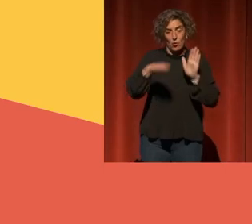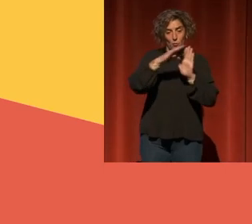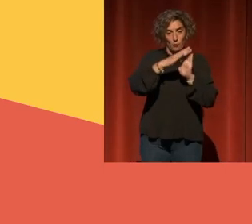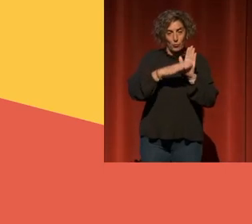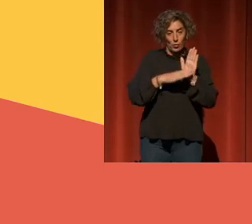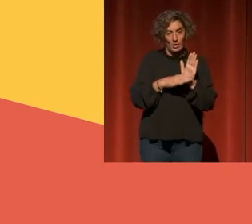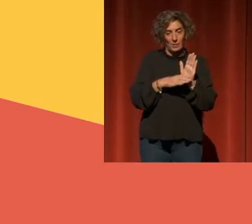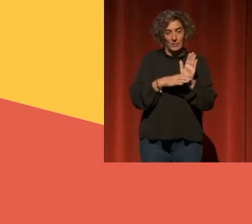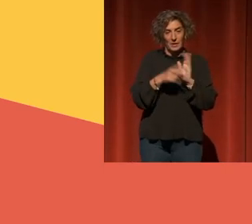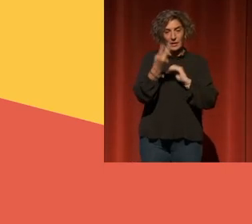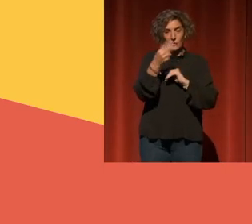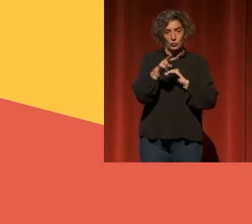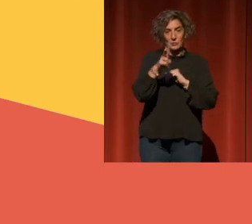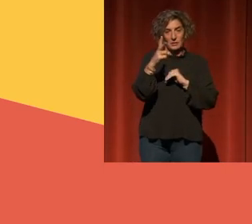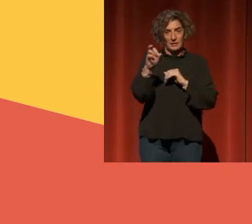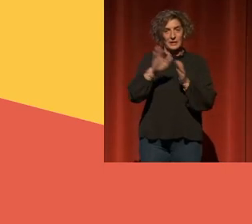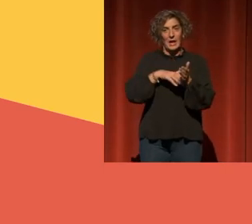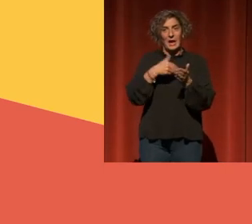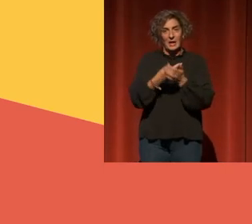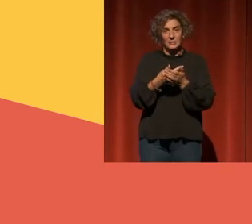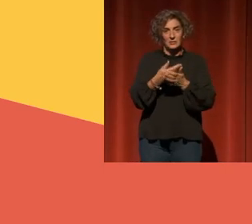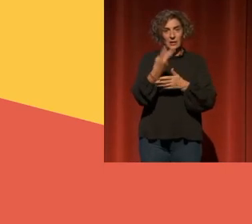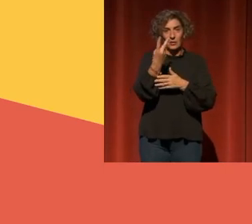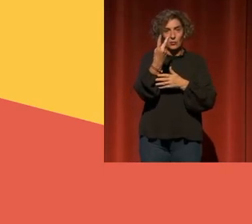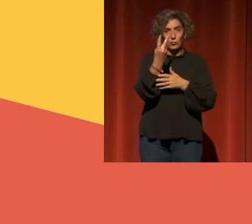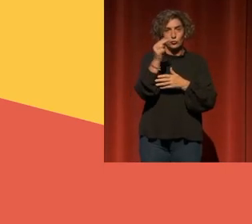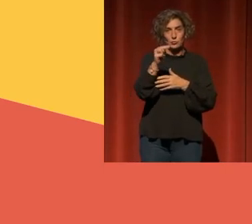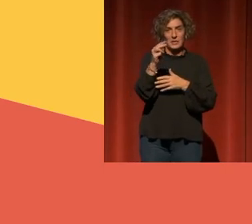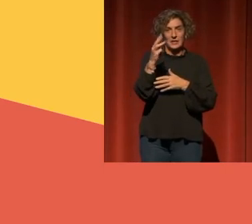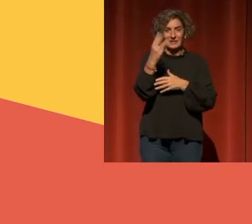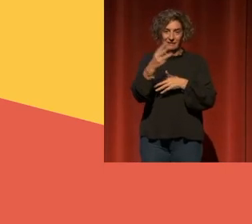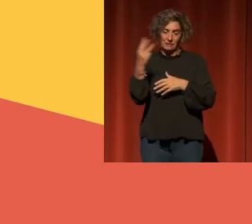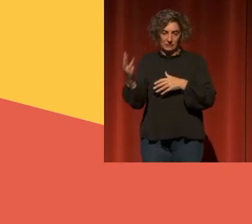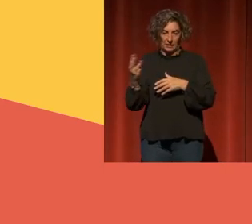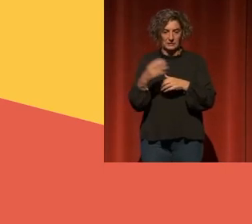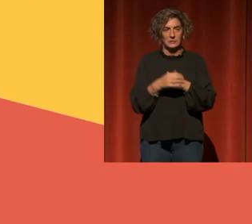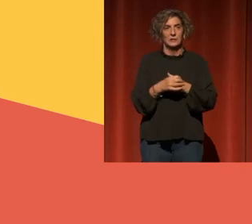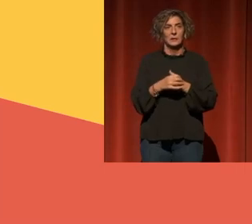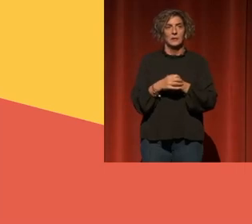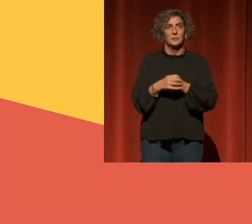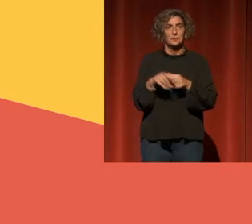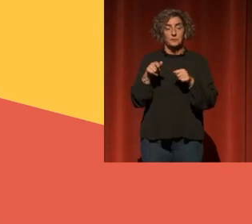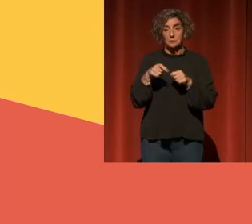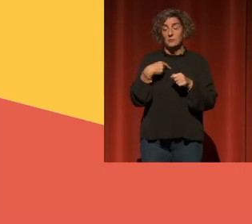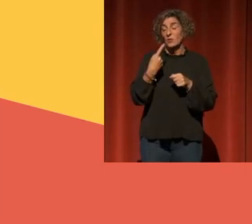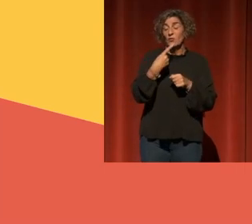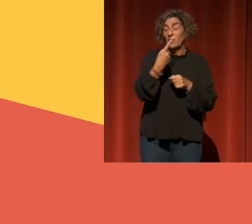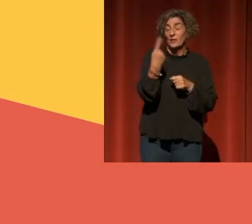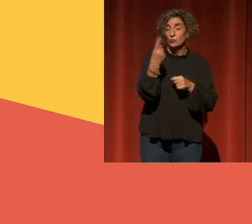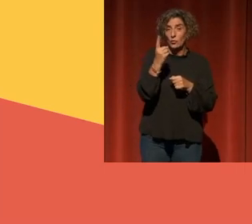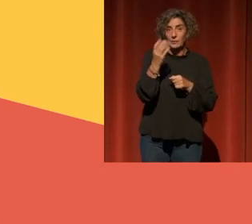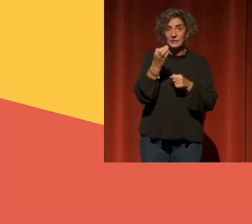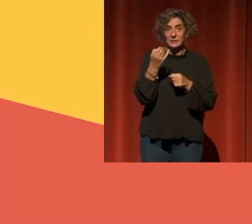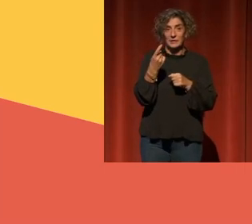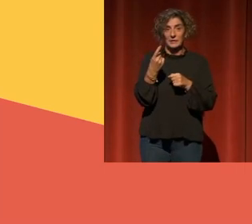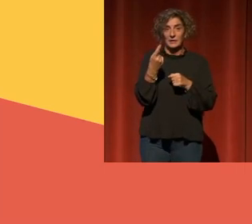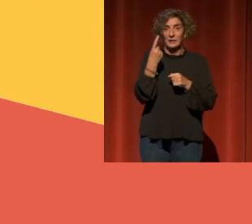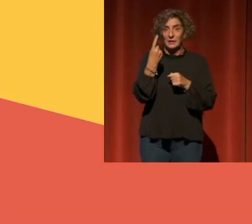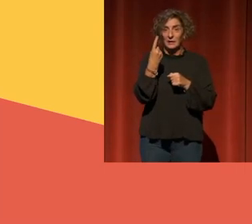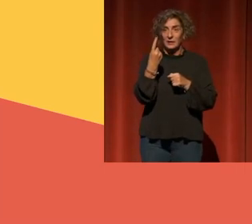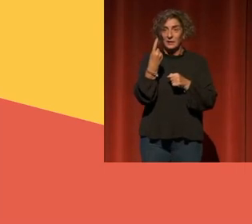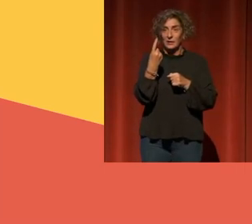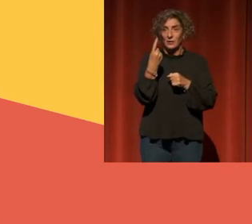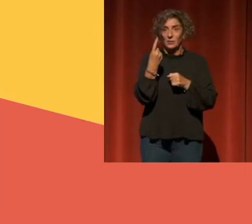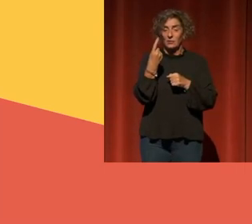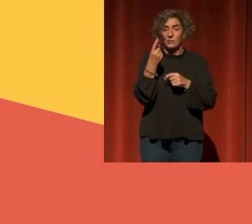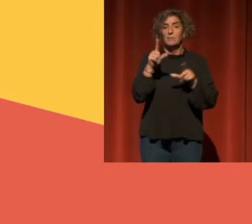para el periodo 2020 hasta 2033 comentar simplemente que la una decisión Del